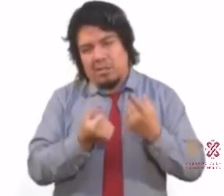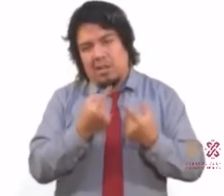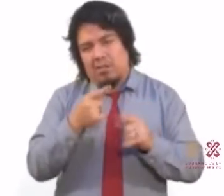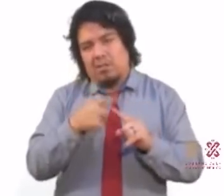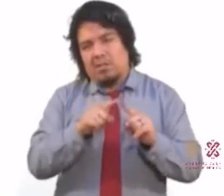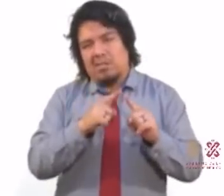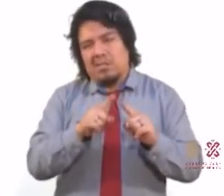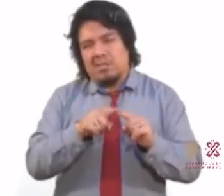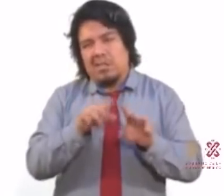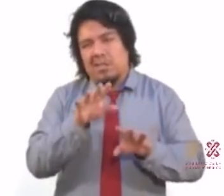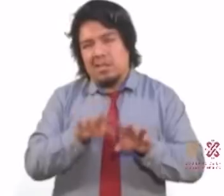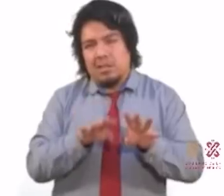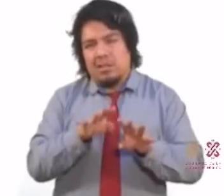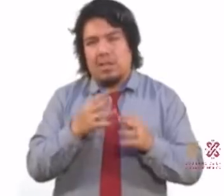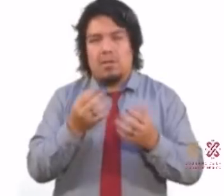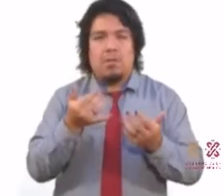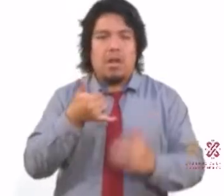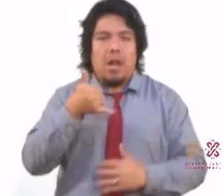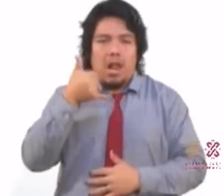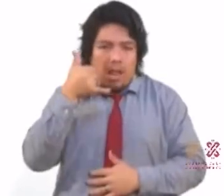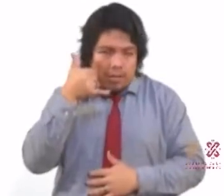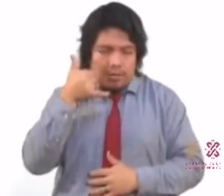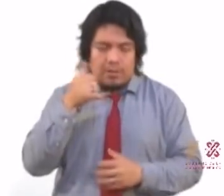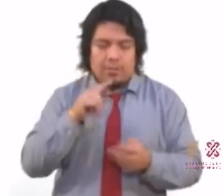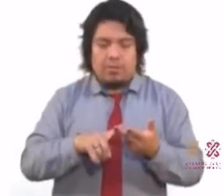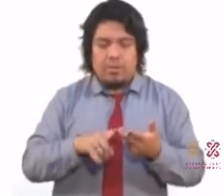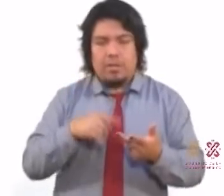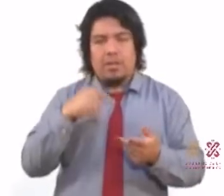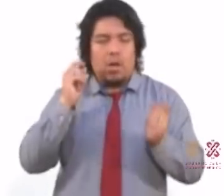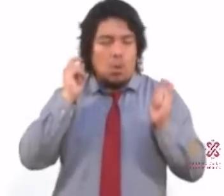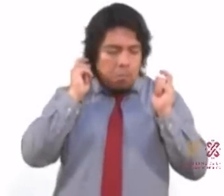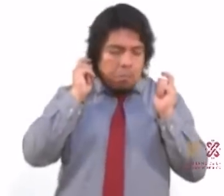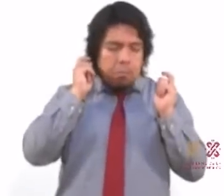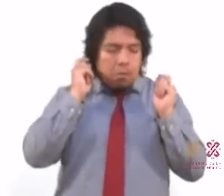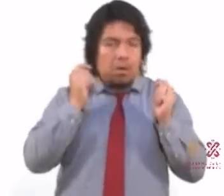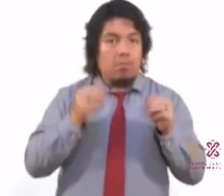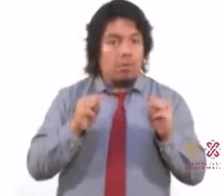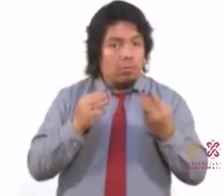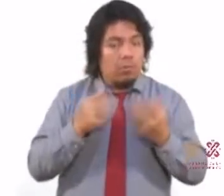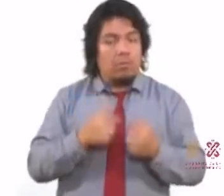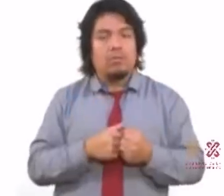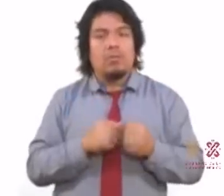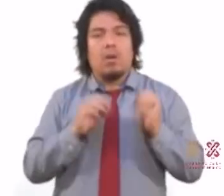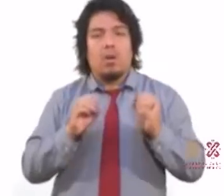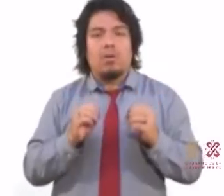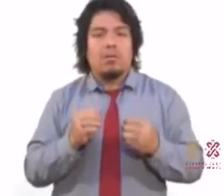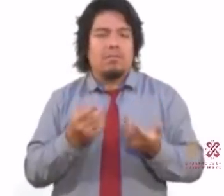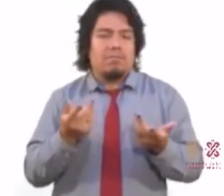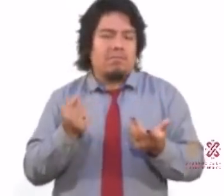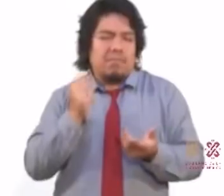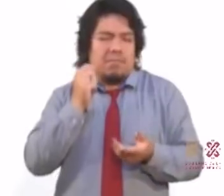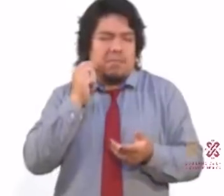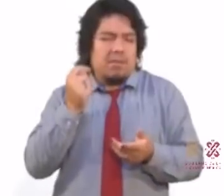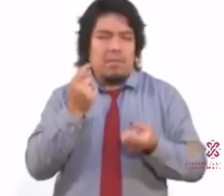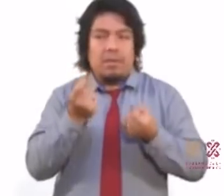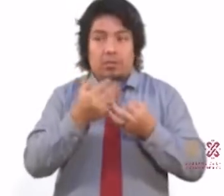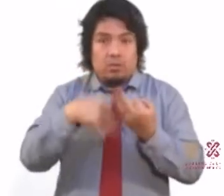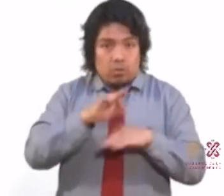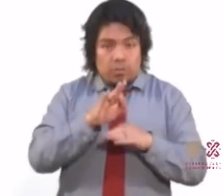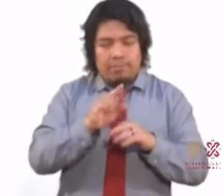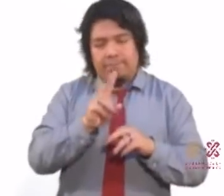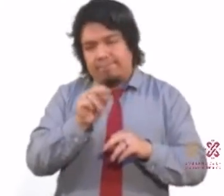cuestiones que a veces ocurren, que si van con el celular, que si van escuchando música, que no es la generalidad,